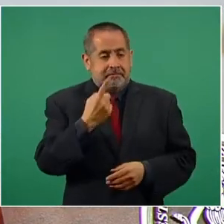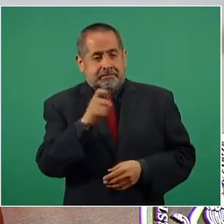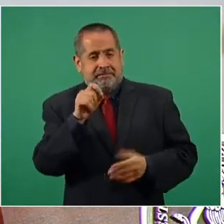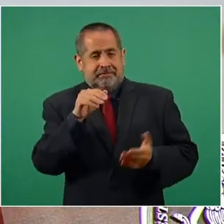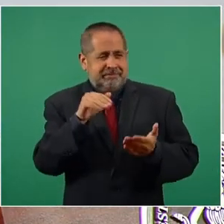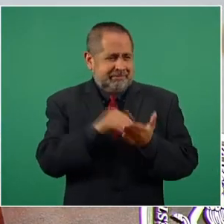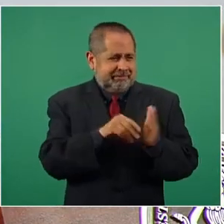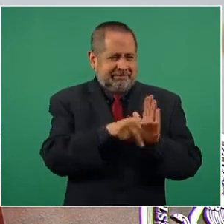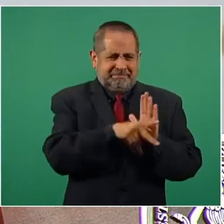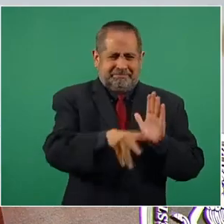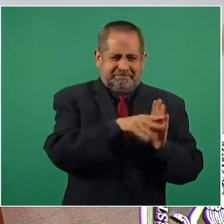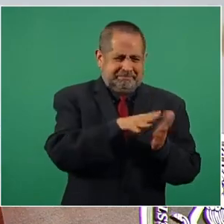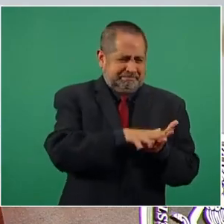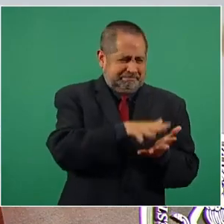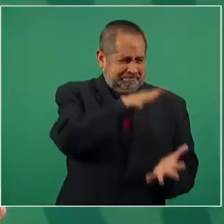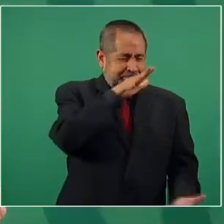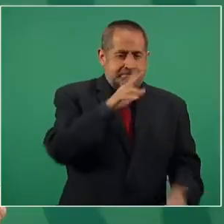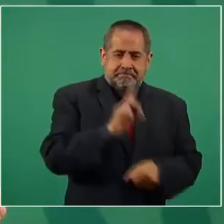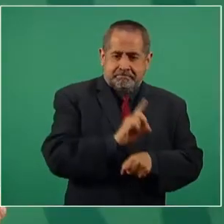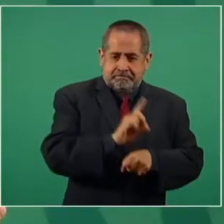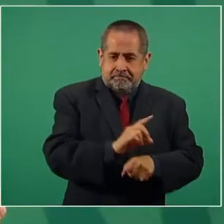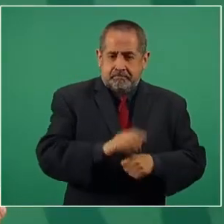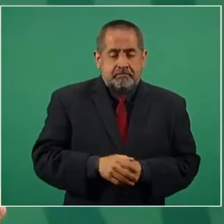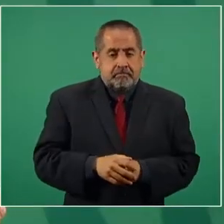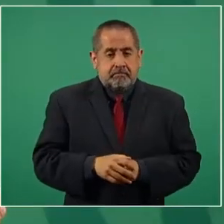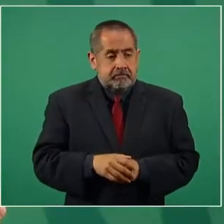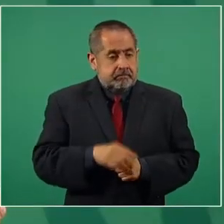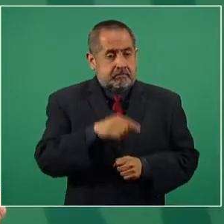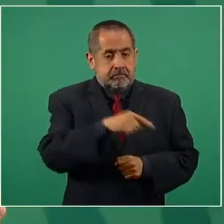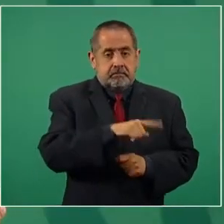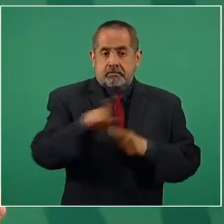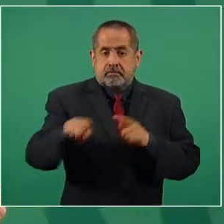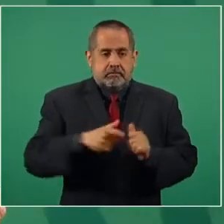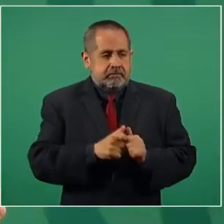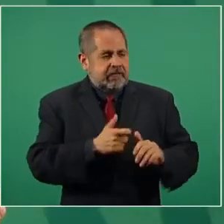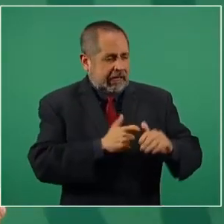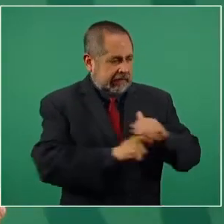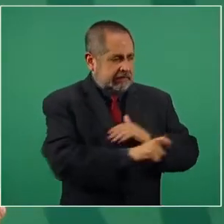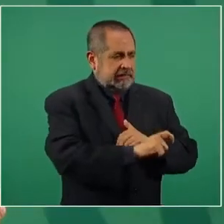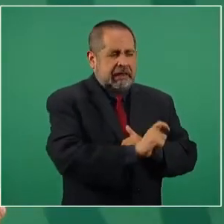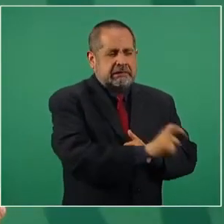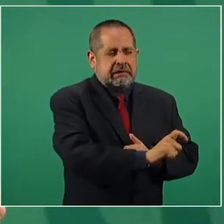120 mil ejemplares diarios. Y a todos los maiciaban.